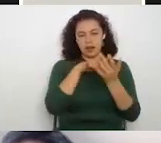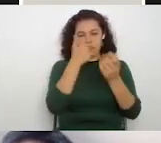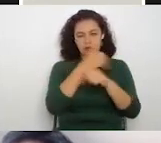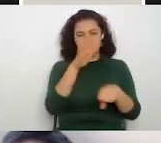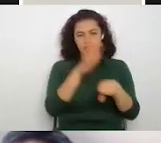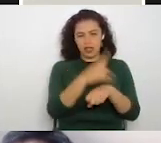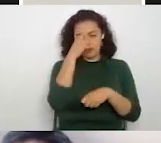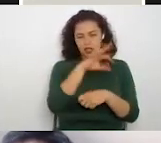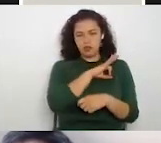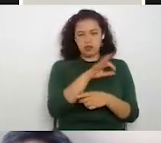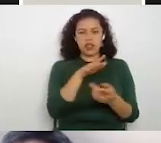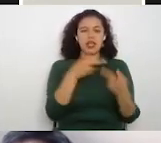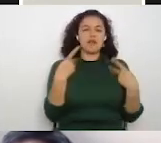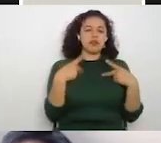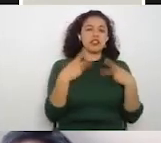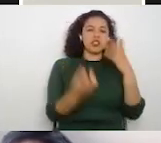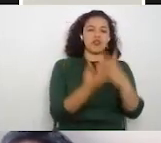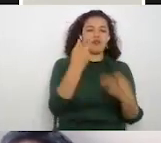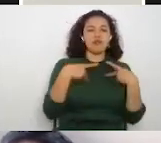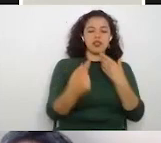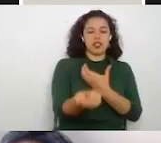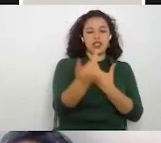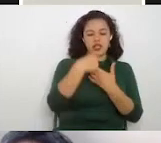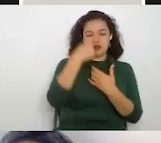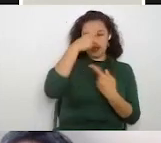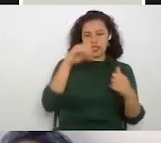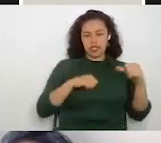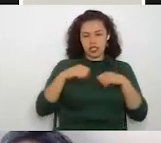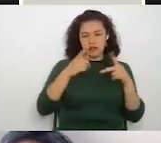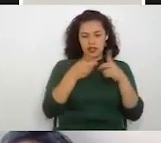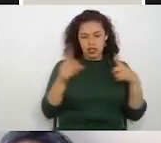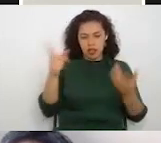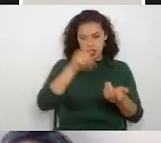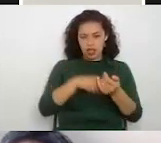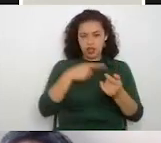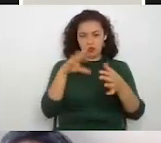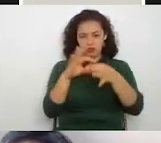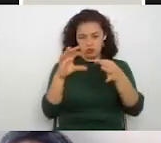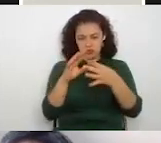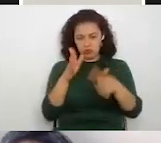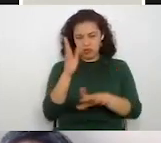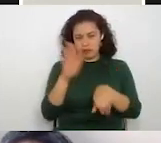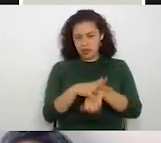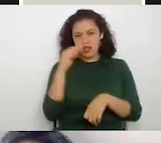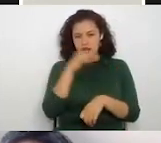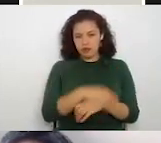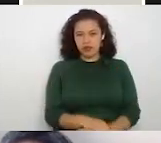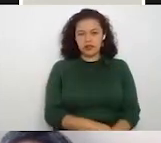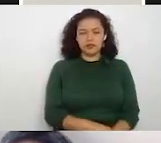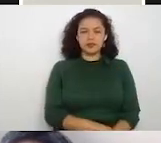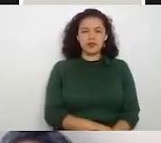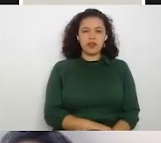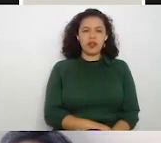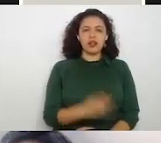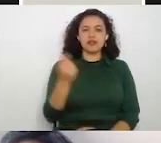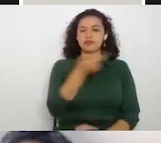permita inducir al personal de nuevo ingreso en las actividades que se desarrollan, ¿no? la primera parte de su